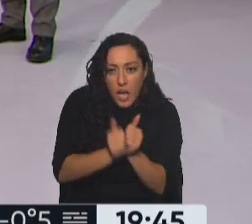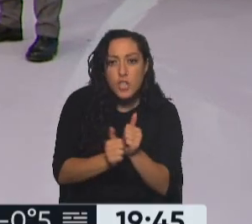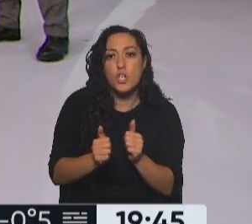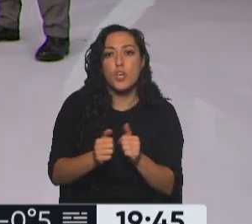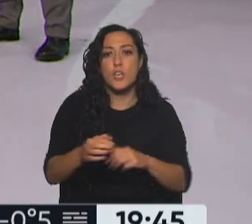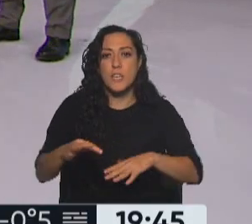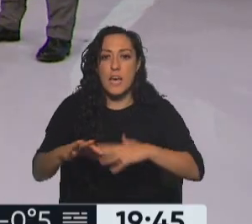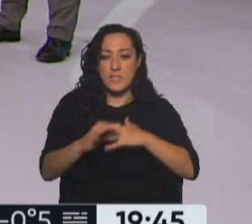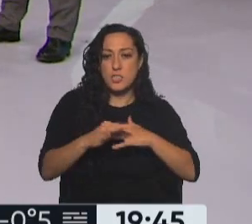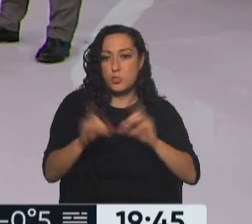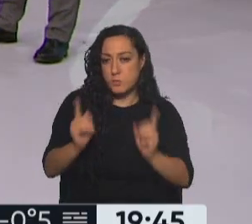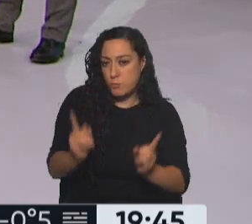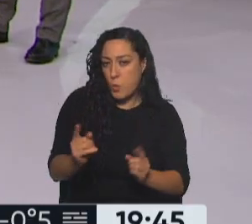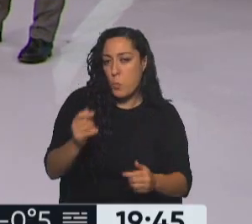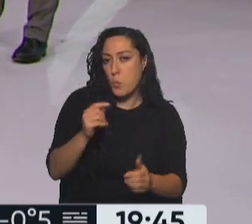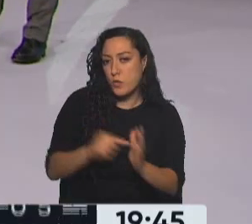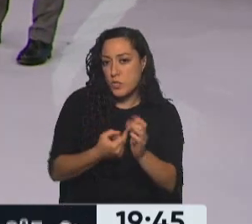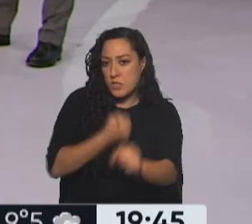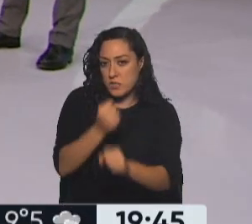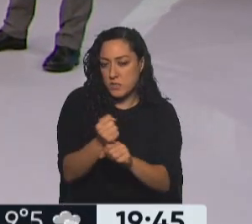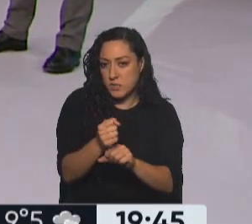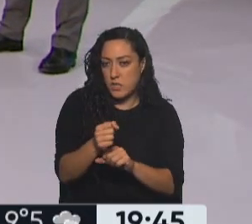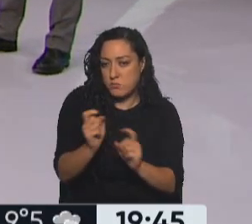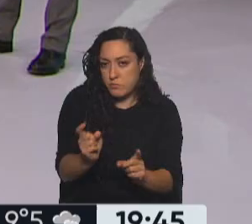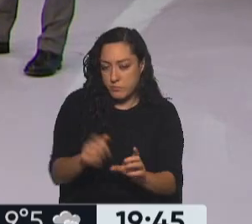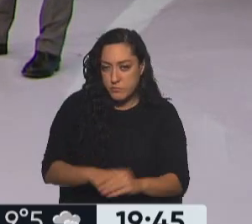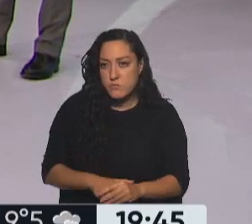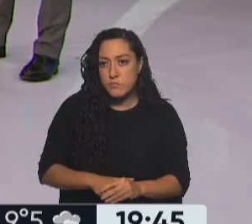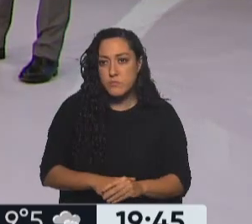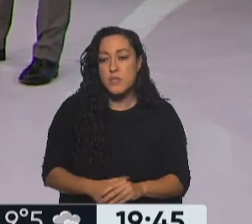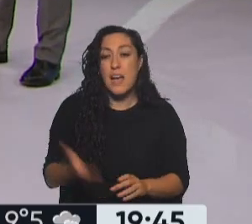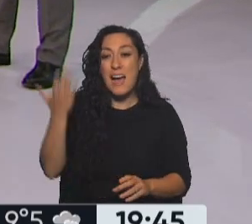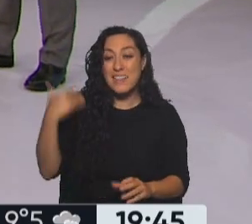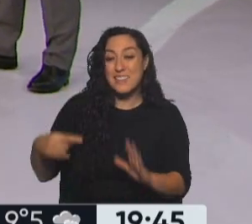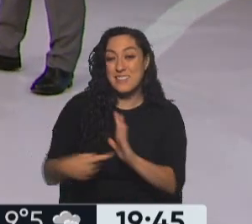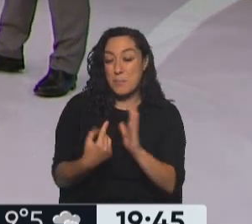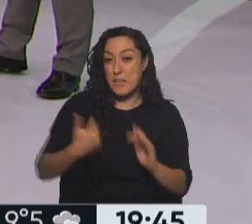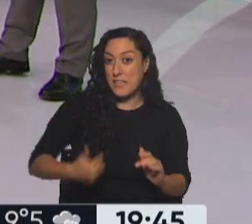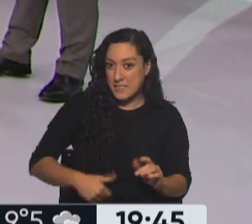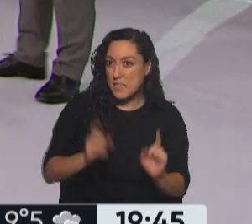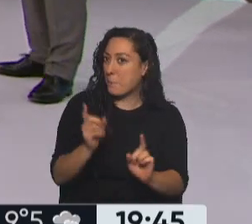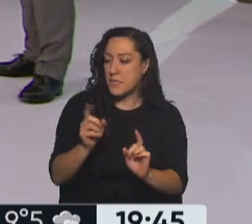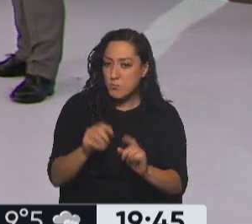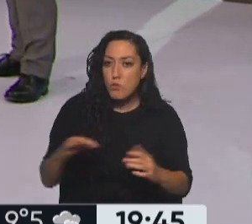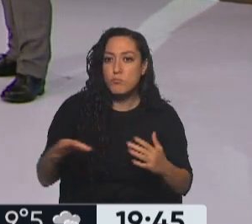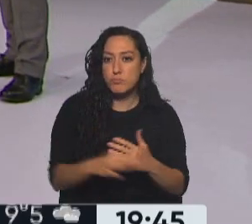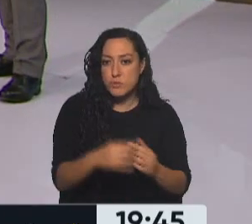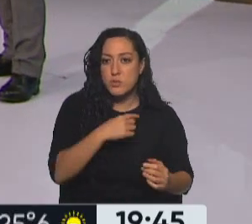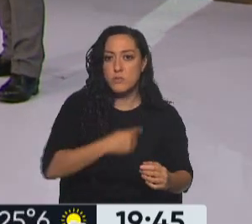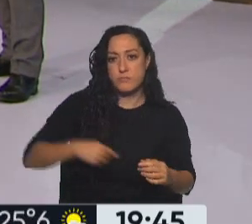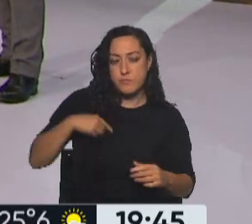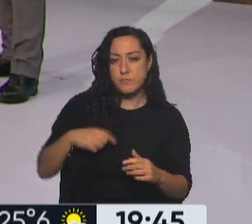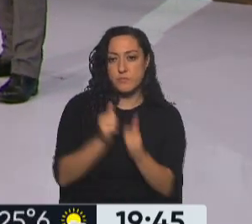que llevó desde Buenos Aires, son los que tenía cuando vivía y era arzobispo en la capital argentina. También la casulla